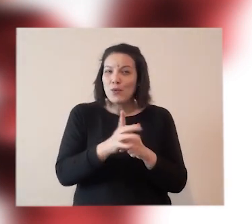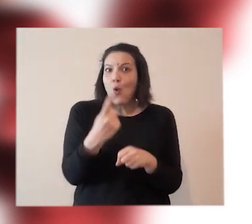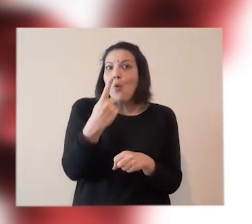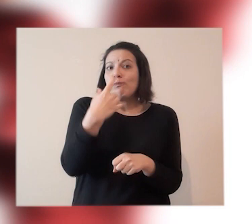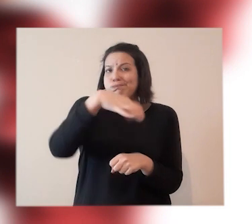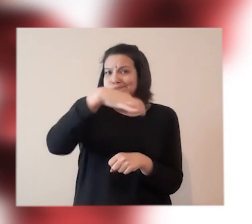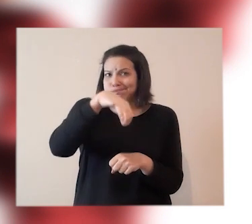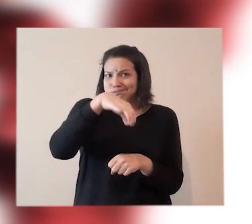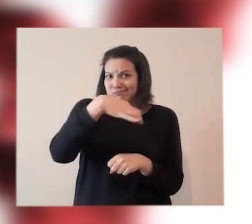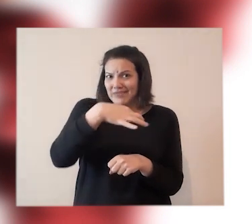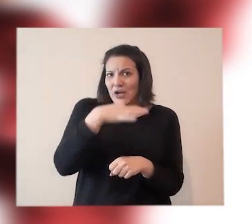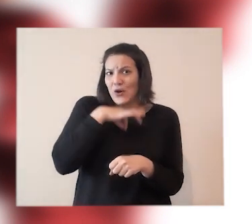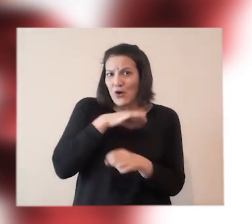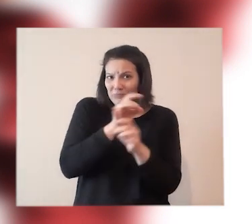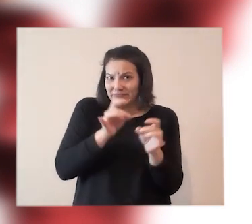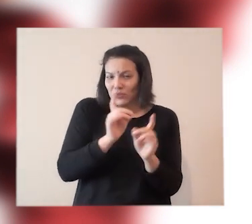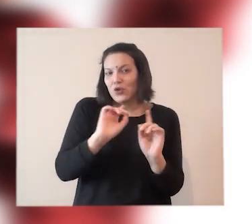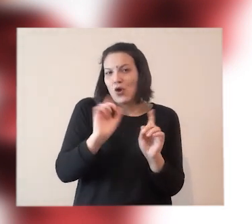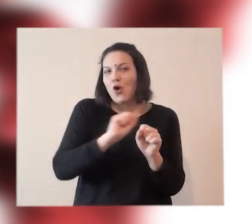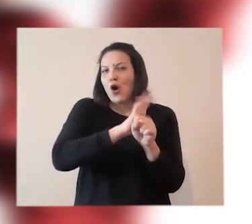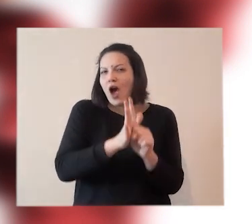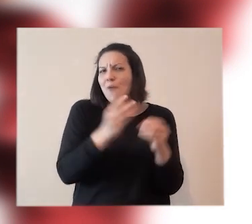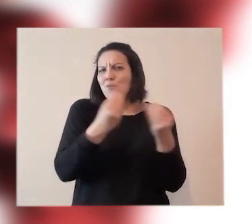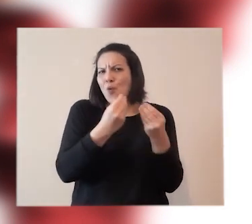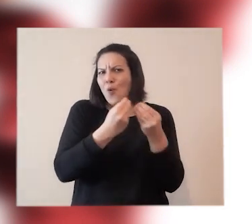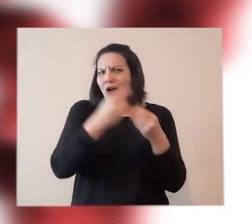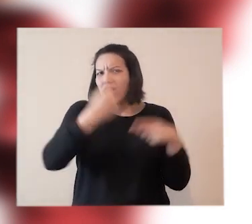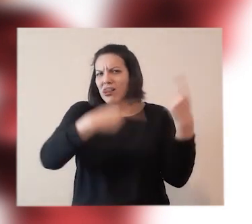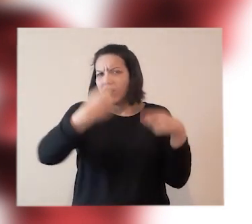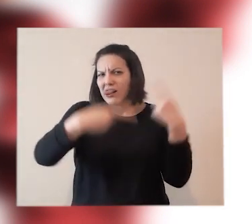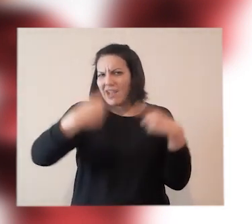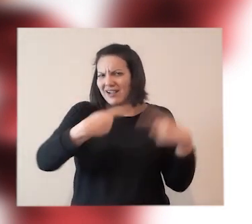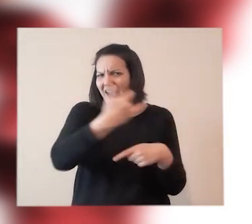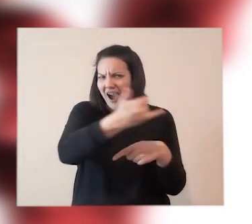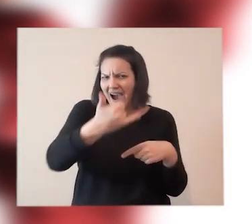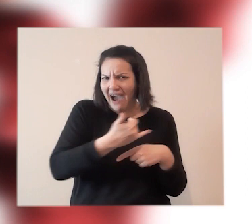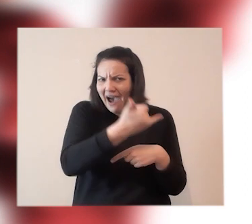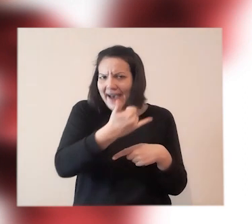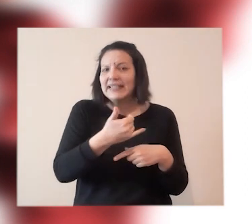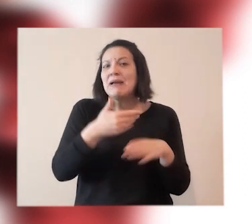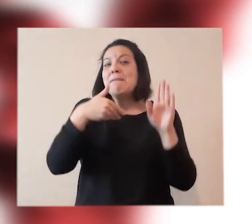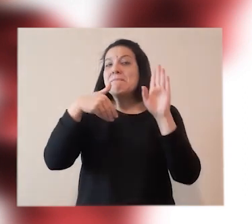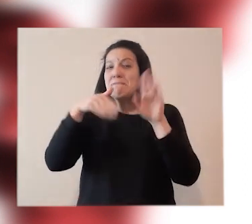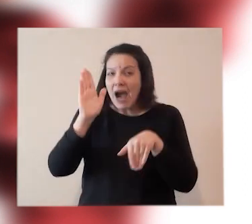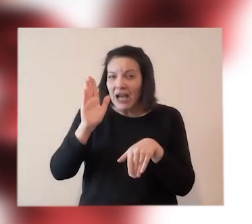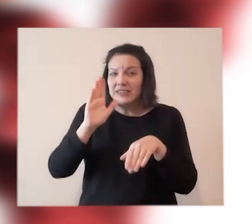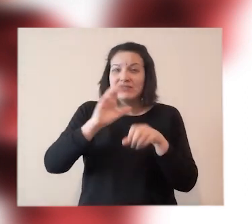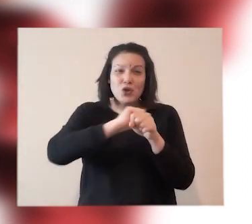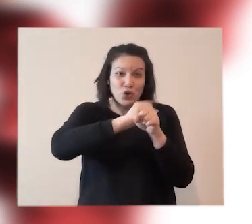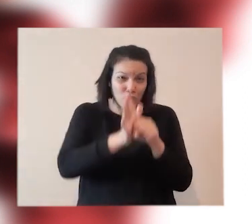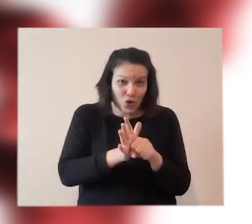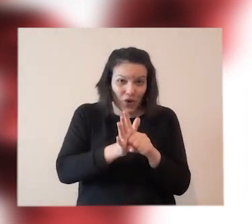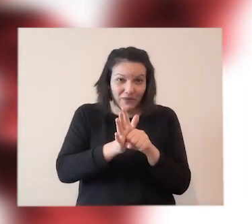único virus. Los coronavirus son virus de una amplia gama, que en la mayoría de los casos, todos los tipos de